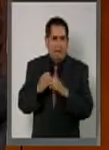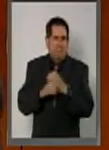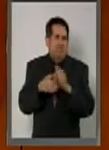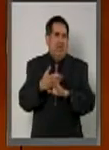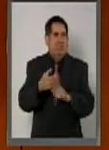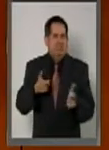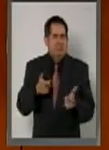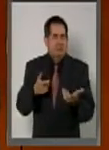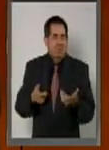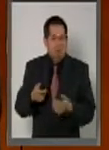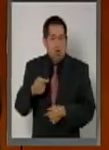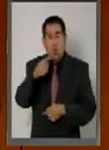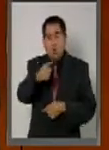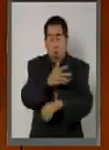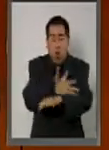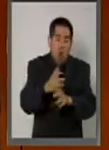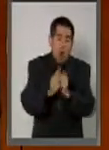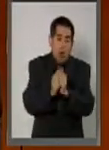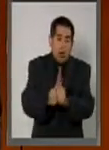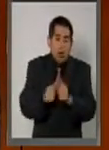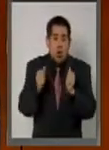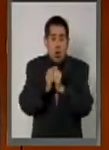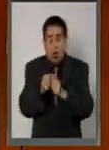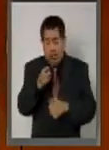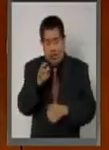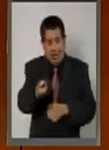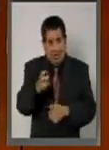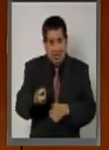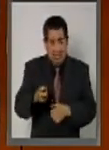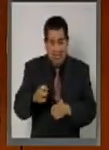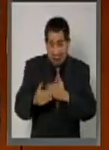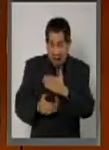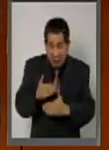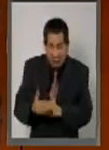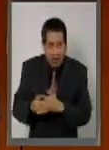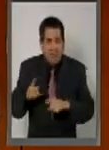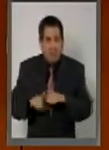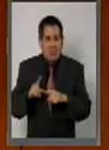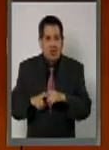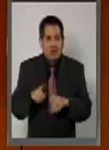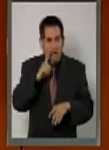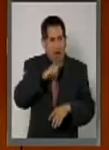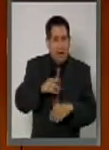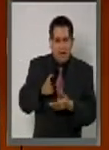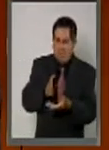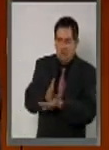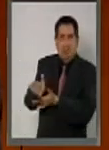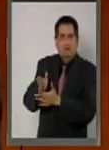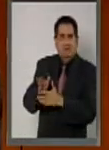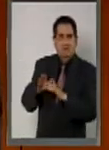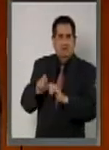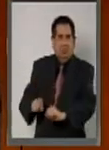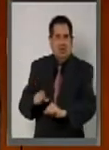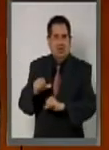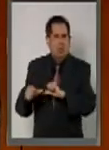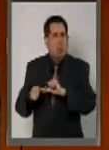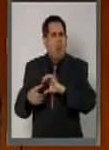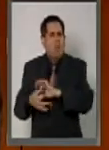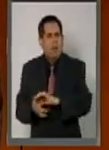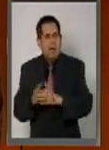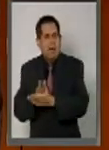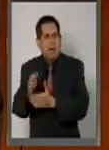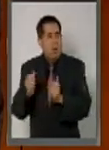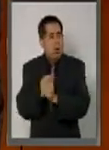a quien usted acompañó en esa aventura de invasión de Centroamérica por